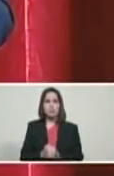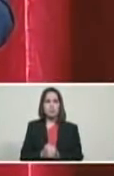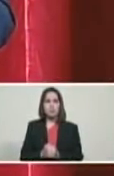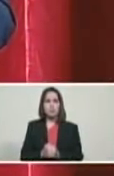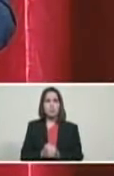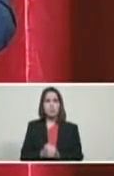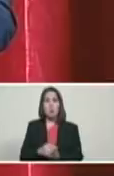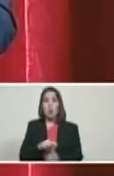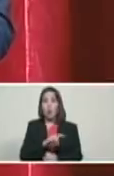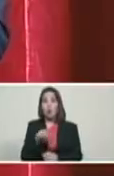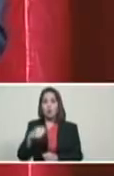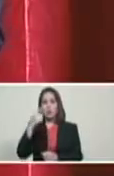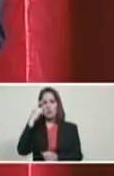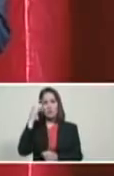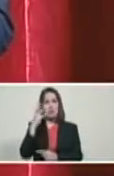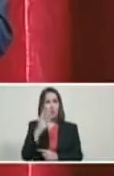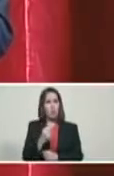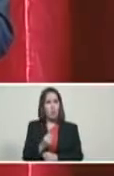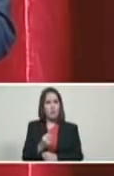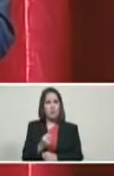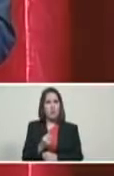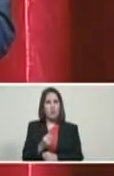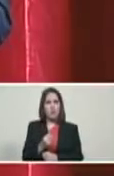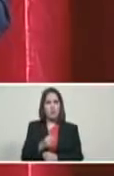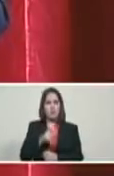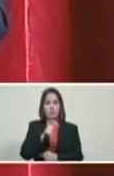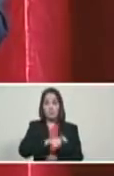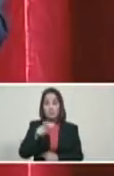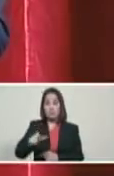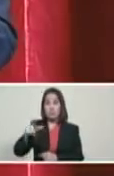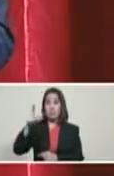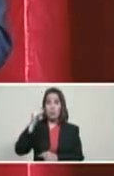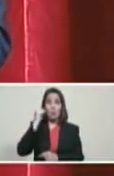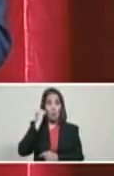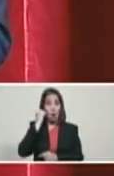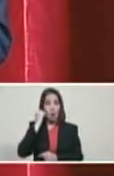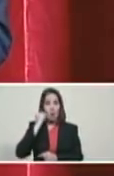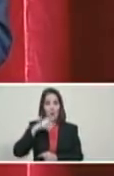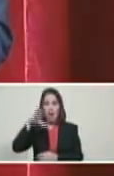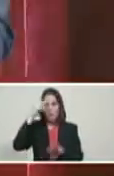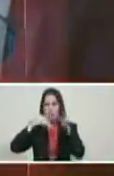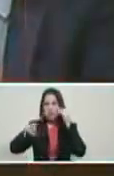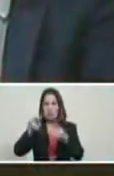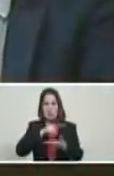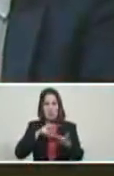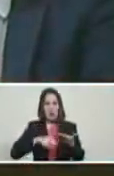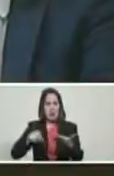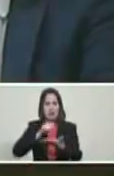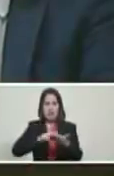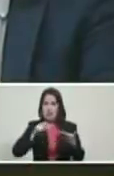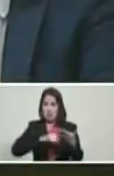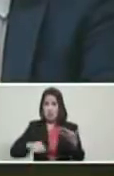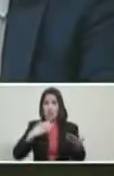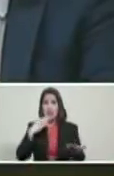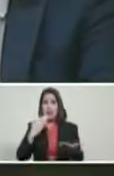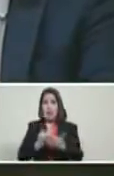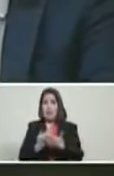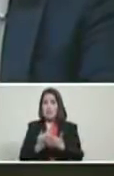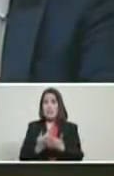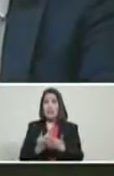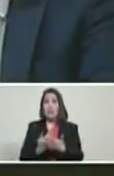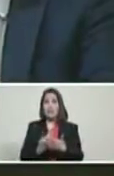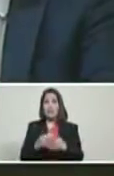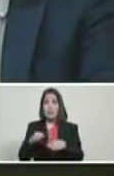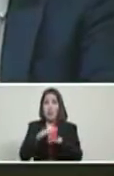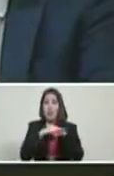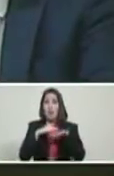Ustedes saben cuántas compatriotas hemos alfabetizado gracias a la misión Robinson